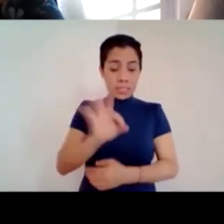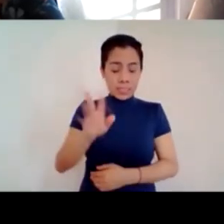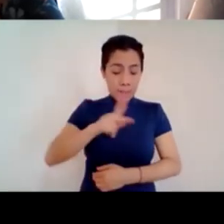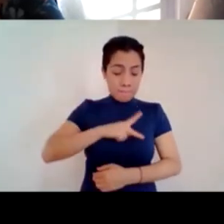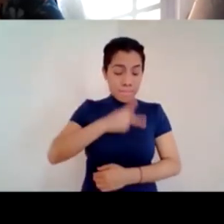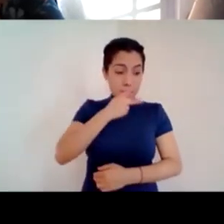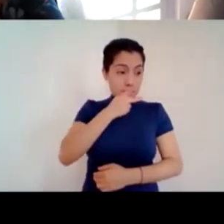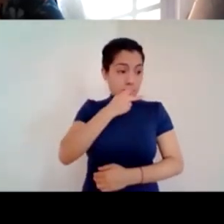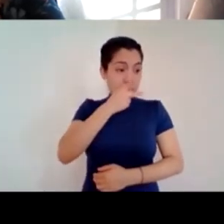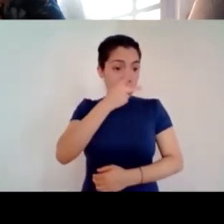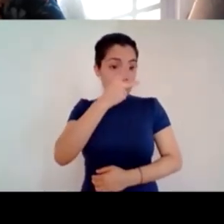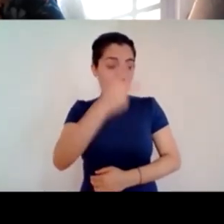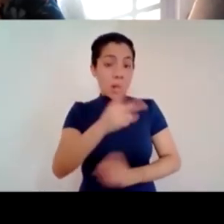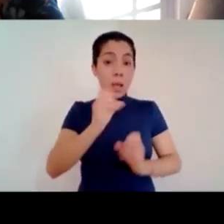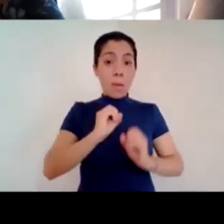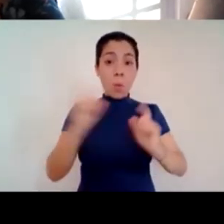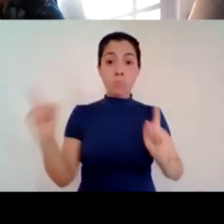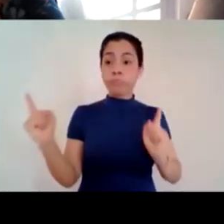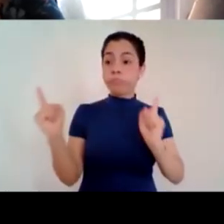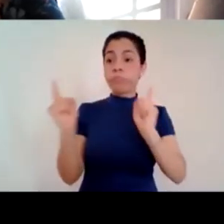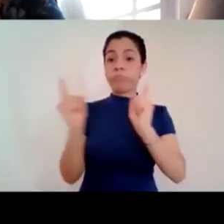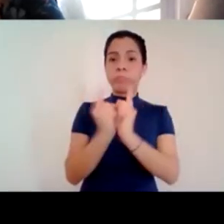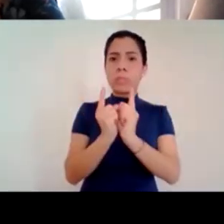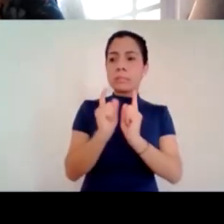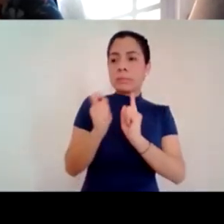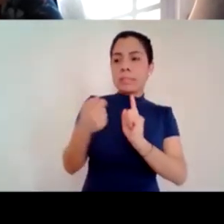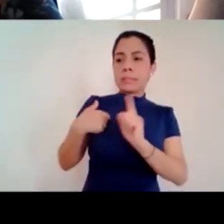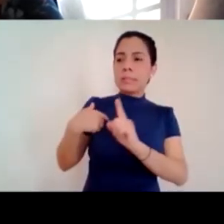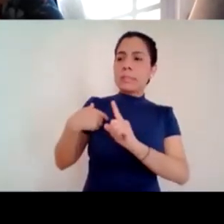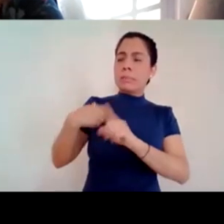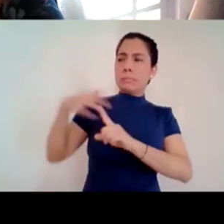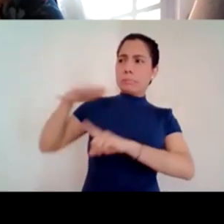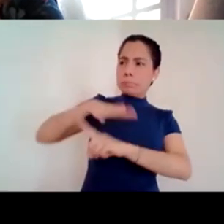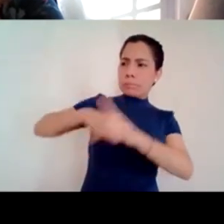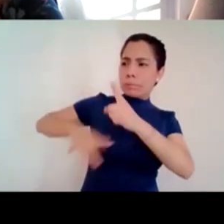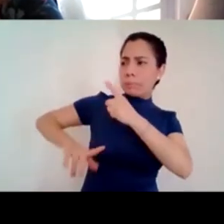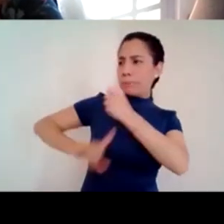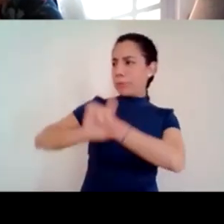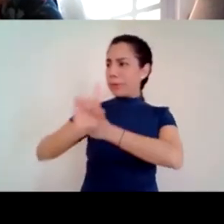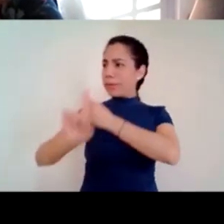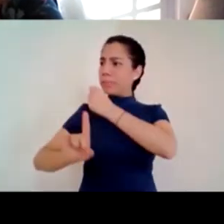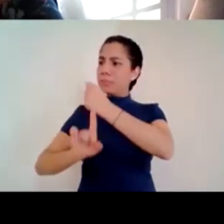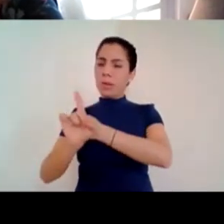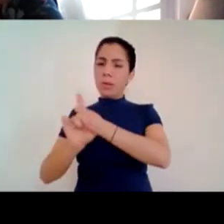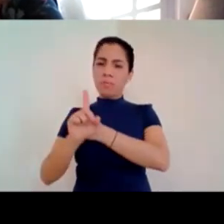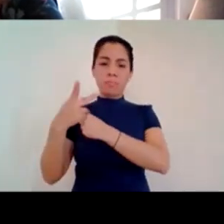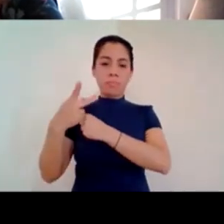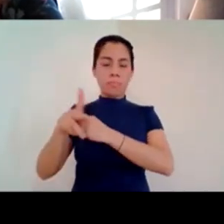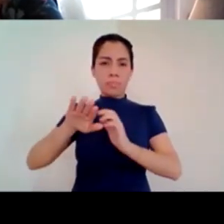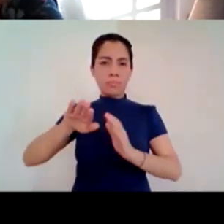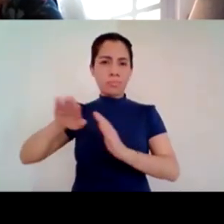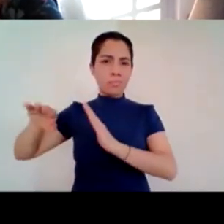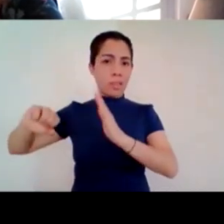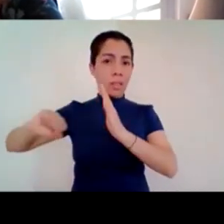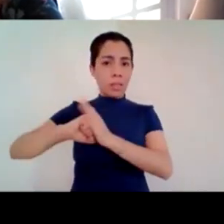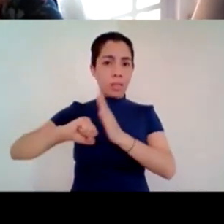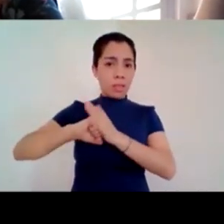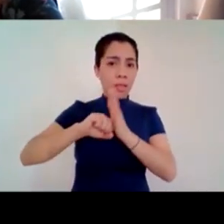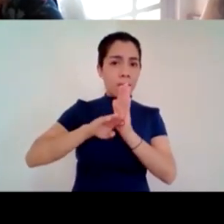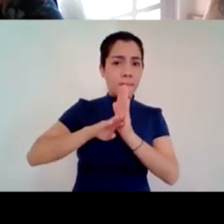efecto resiliente no que nosotros vamos a crear resiliencia esa vaina no para mí no va